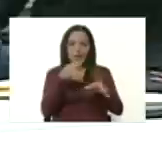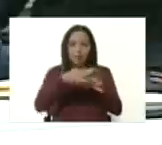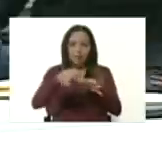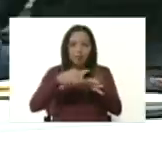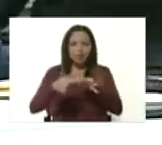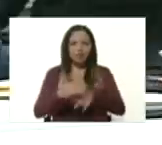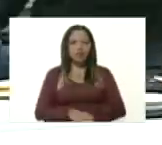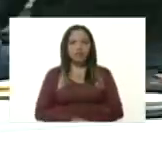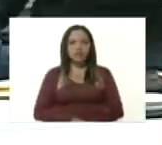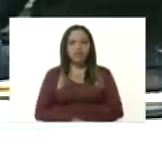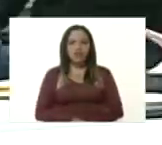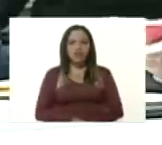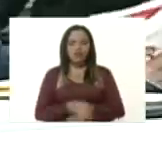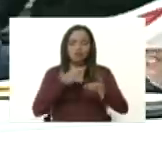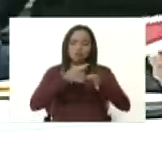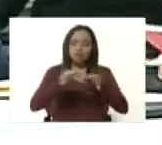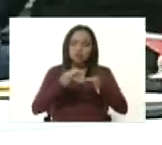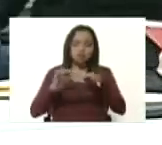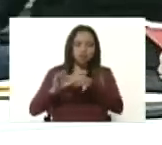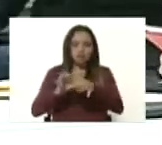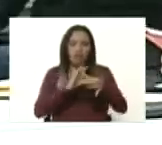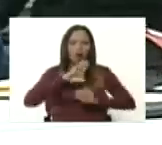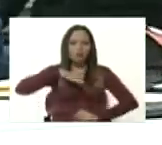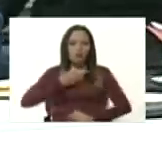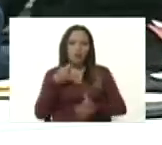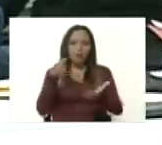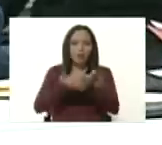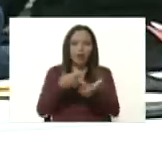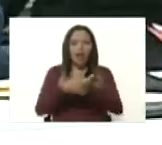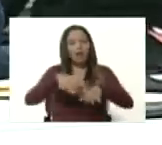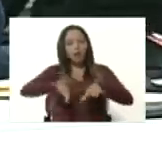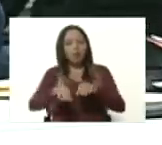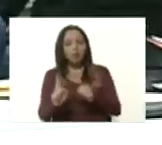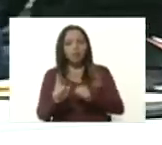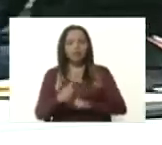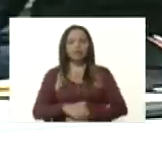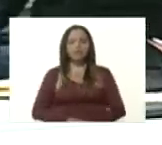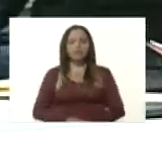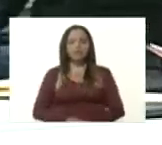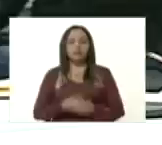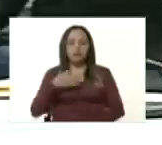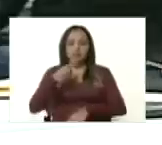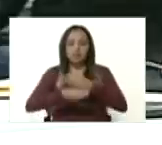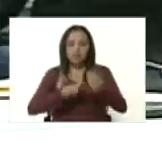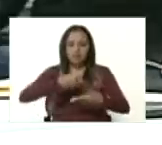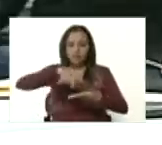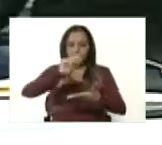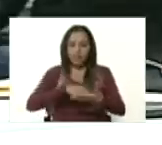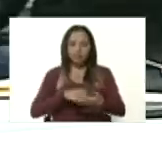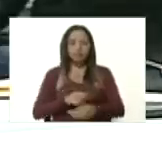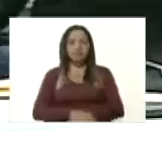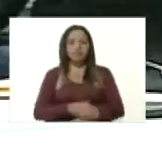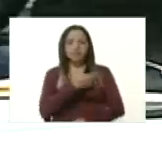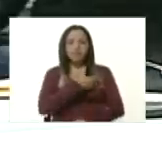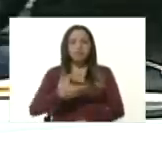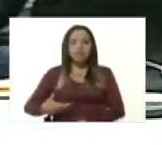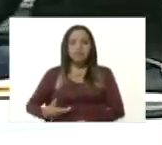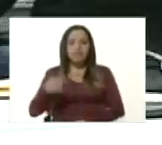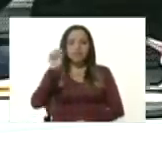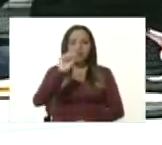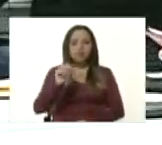Petro, como moneda transable para pagar, para comprar. Vamos a proceder a la firma, el presidente de